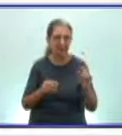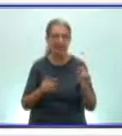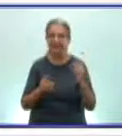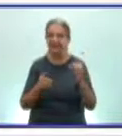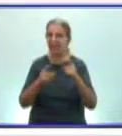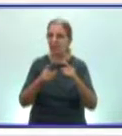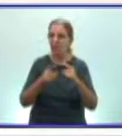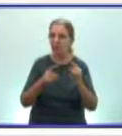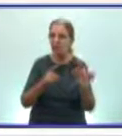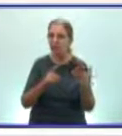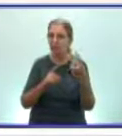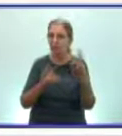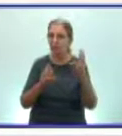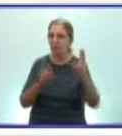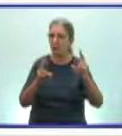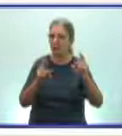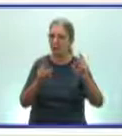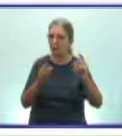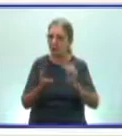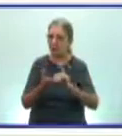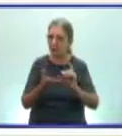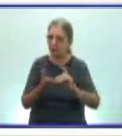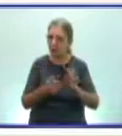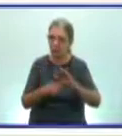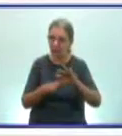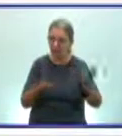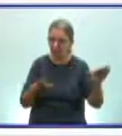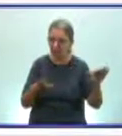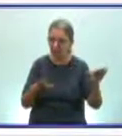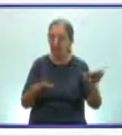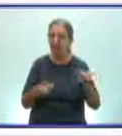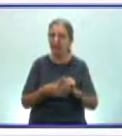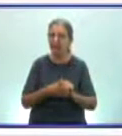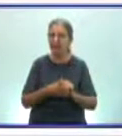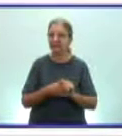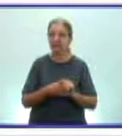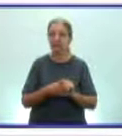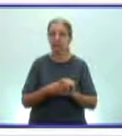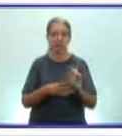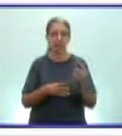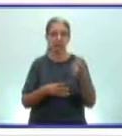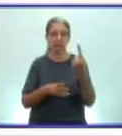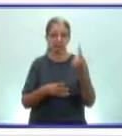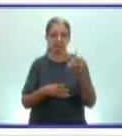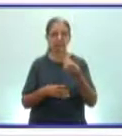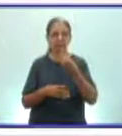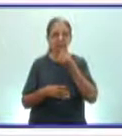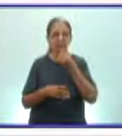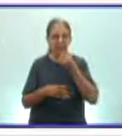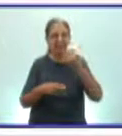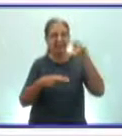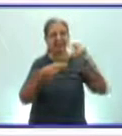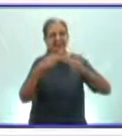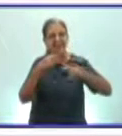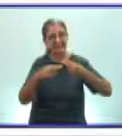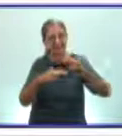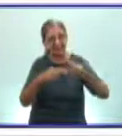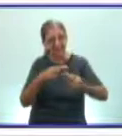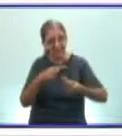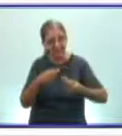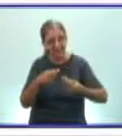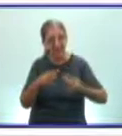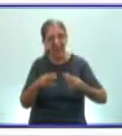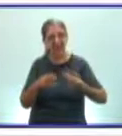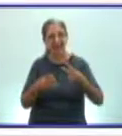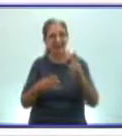datos numéricos. Observa bien, solo lo puedes hacer cuando la variable es, ¿cómo?